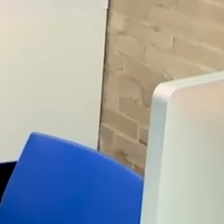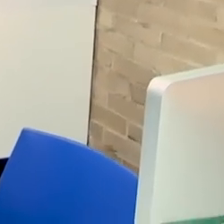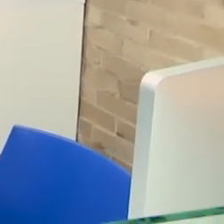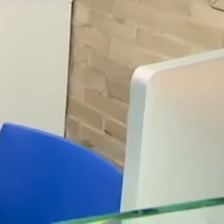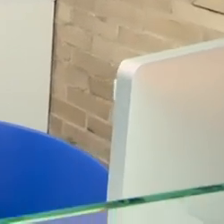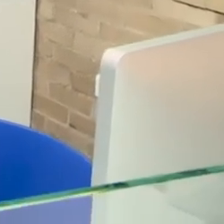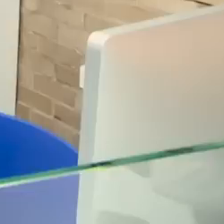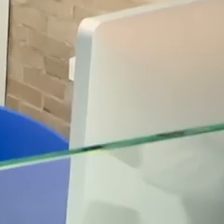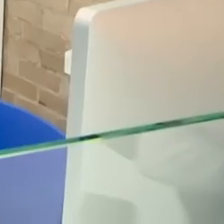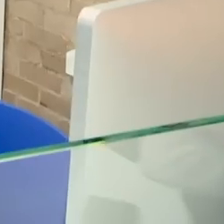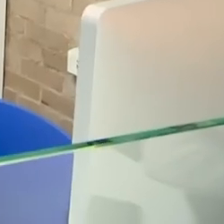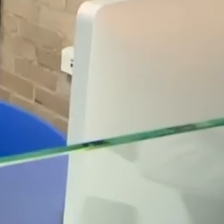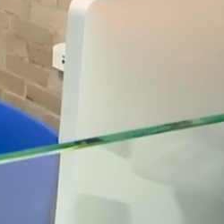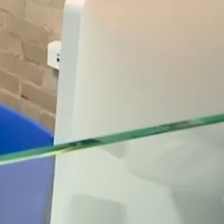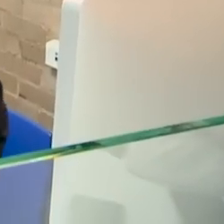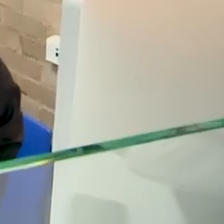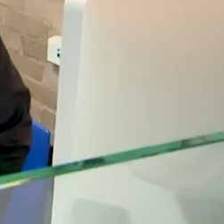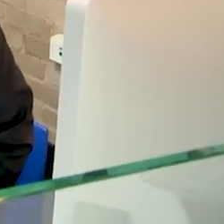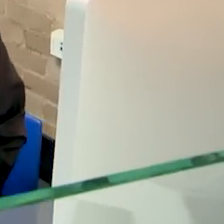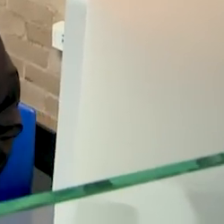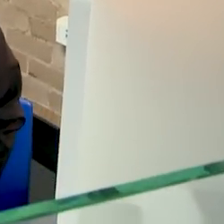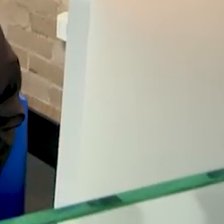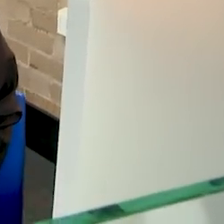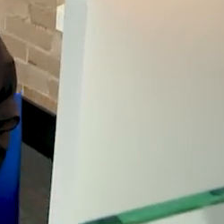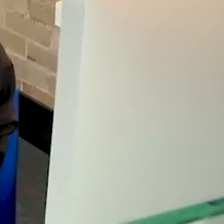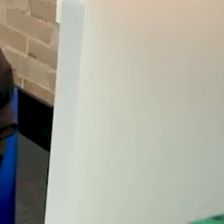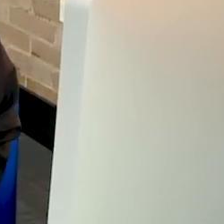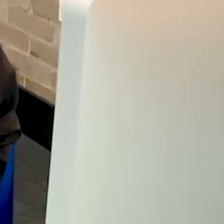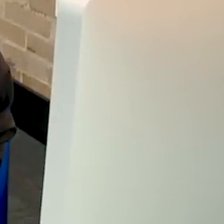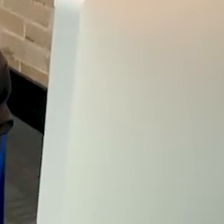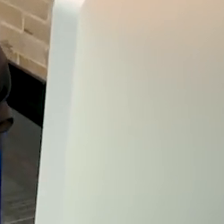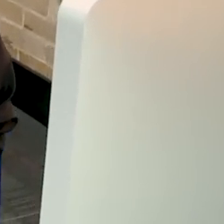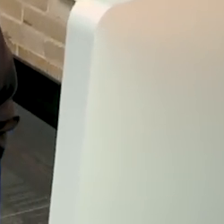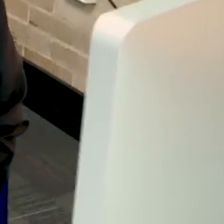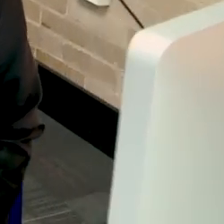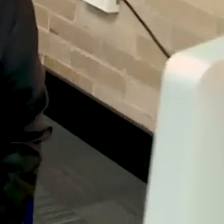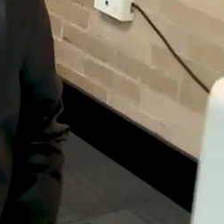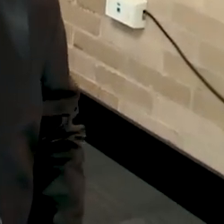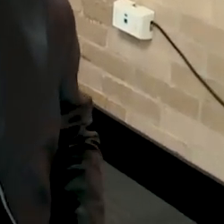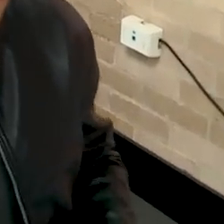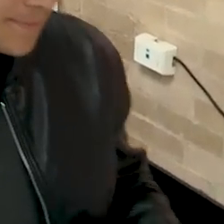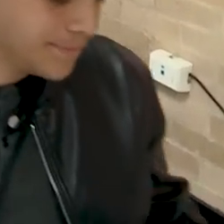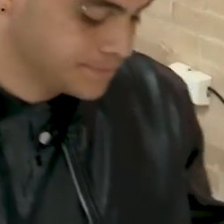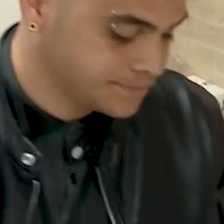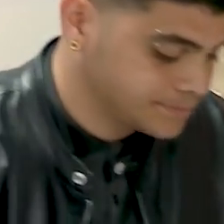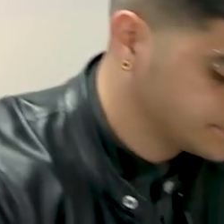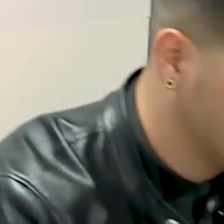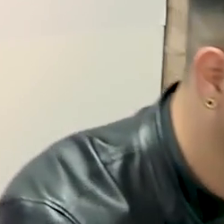contenidos. Somos el tercer canal, la voz de los que no tienen voz.